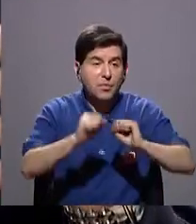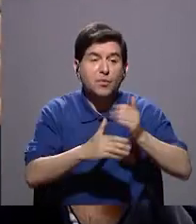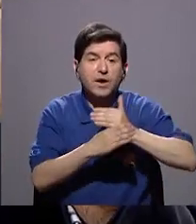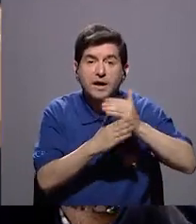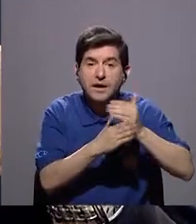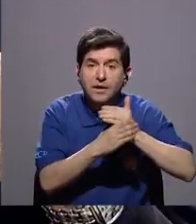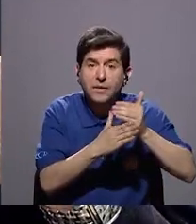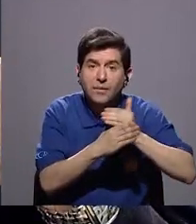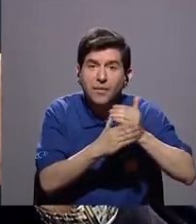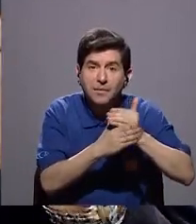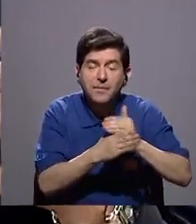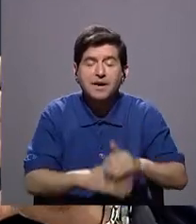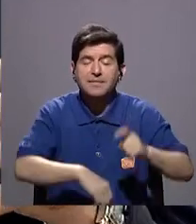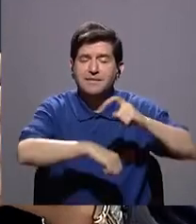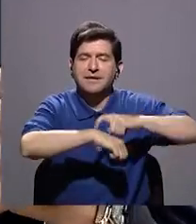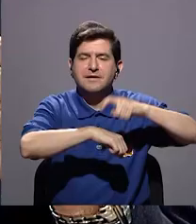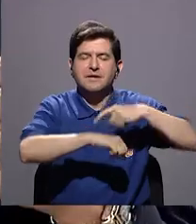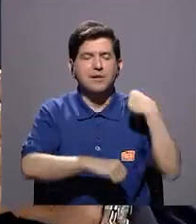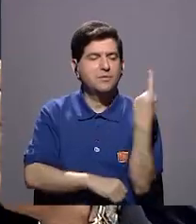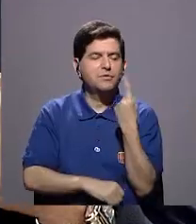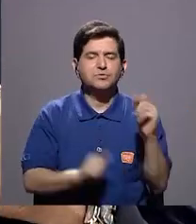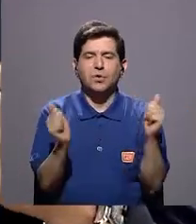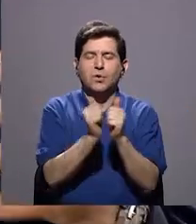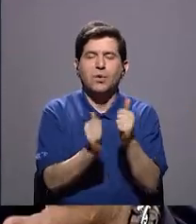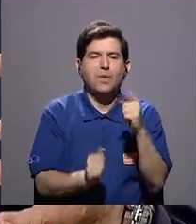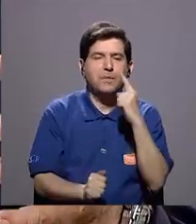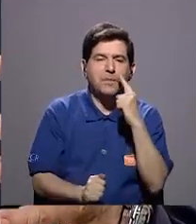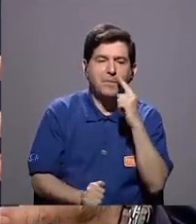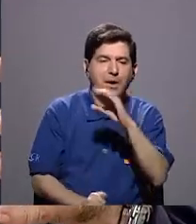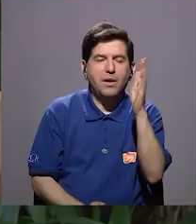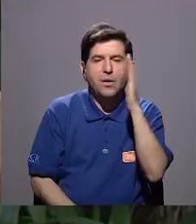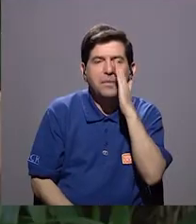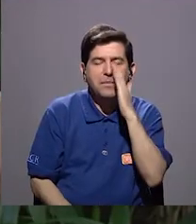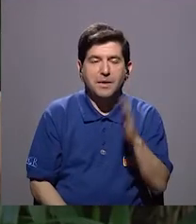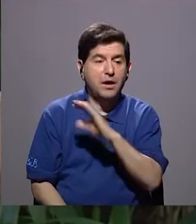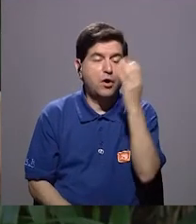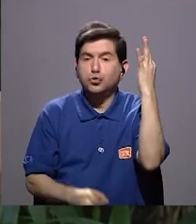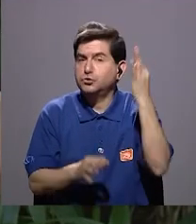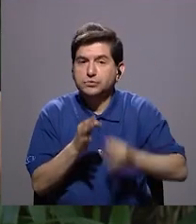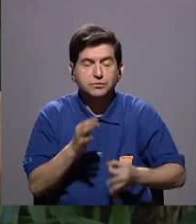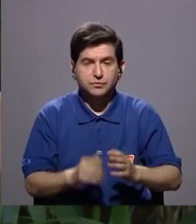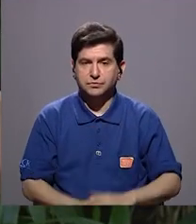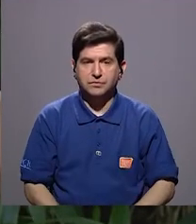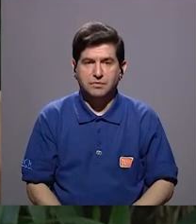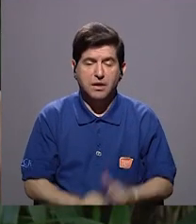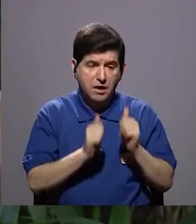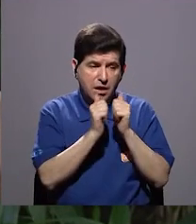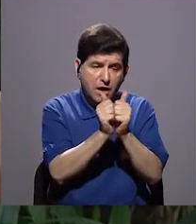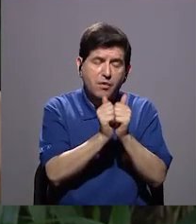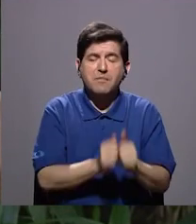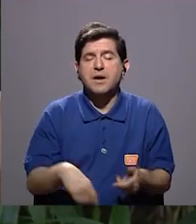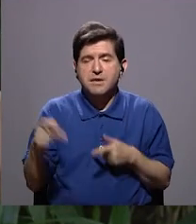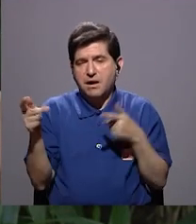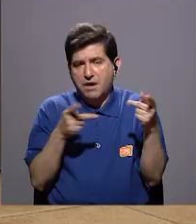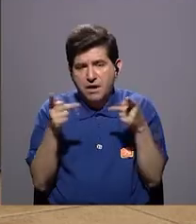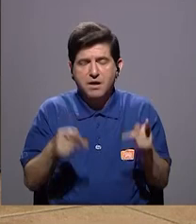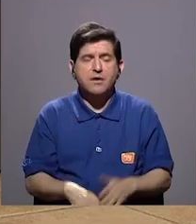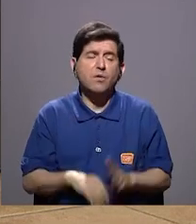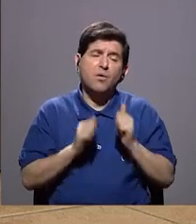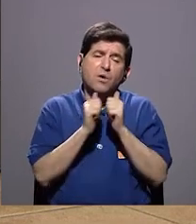lograr compartir un ratito a solas con su papá o con su mamá. O algo tan sencillo como acompáñame a la